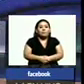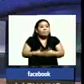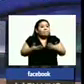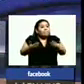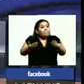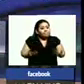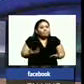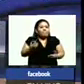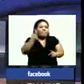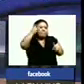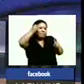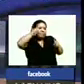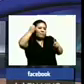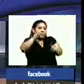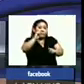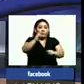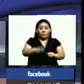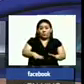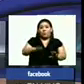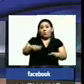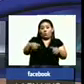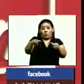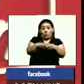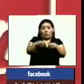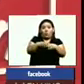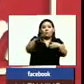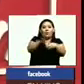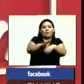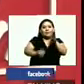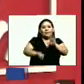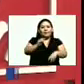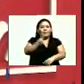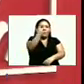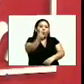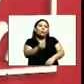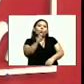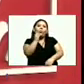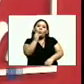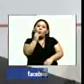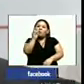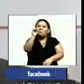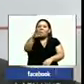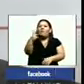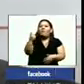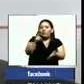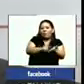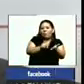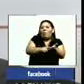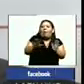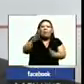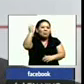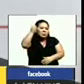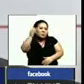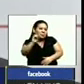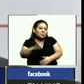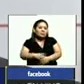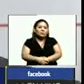Pero veamos qué dijo el secretario general del FMLN, Oscar Ortiz, a la deuda que mantiene este instituto político.